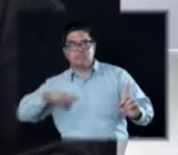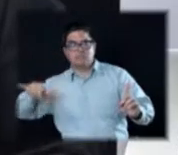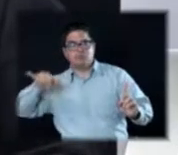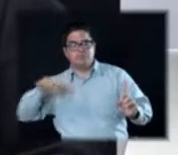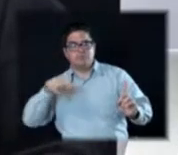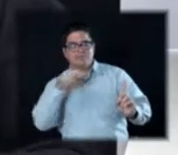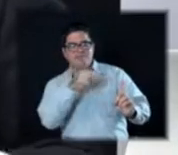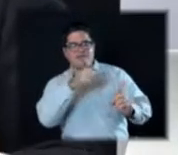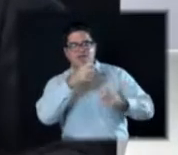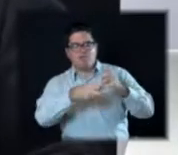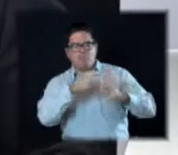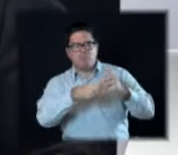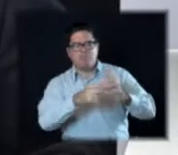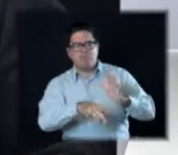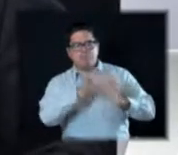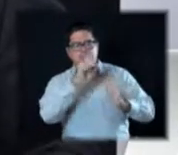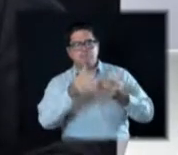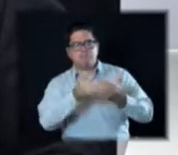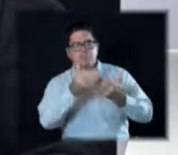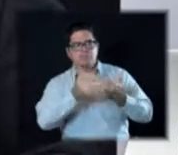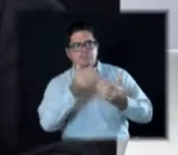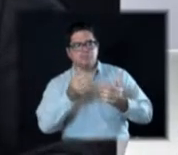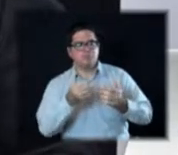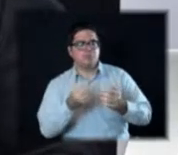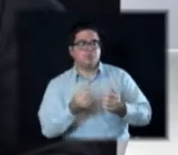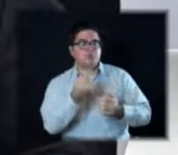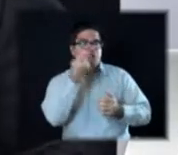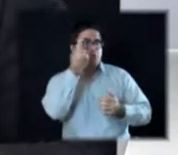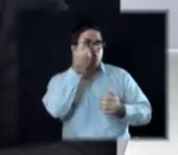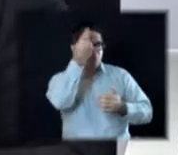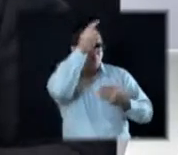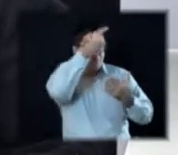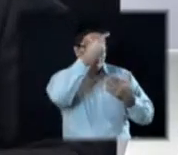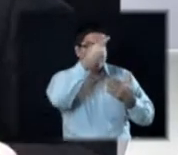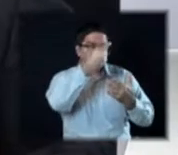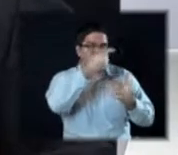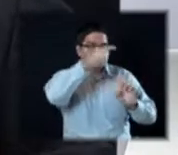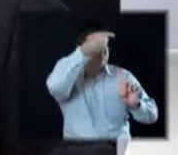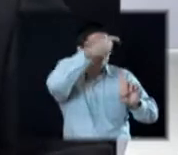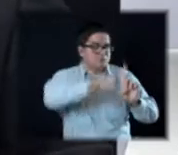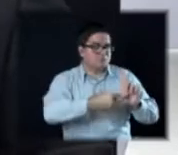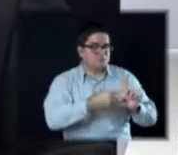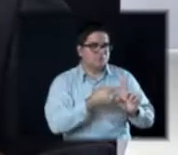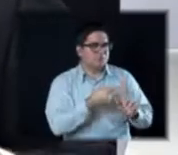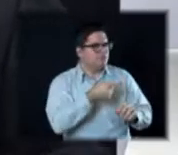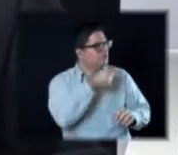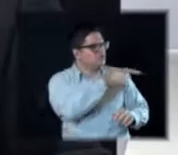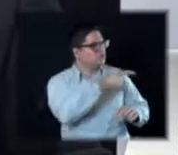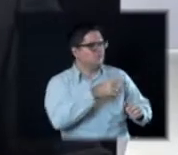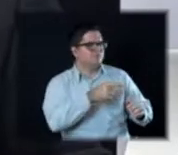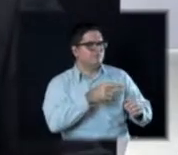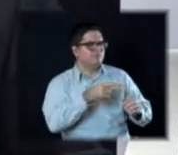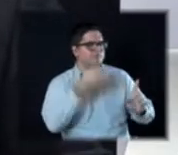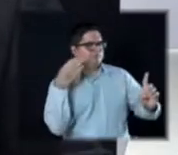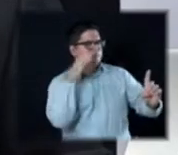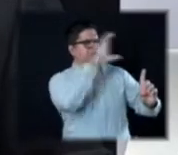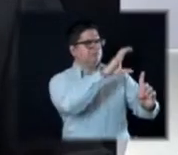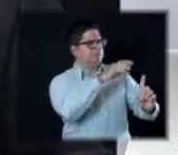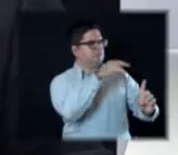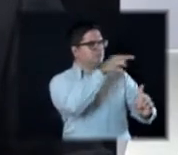identificó rápidamente una vez cuando usted es nuevo en la administración? ¿Cuál fue el bloque